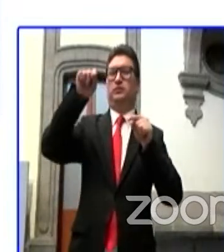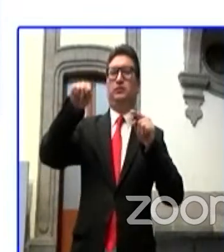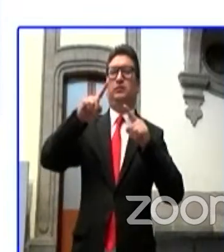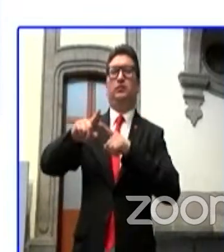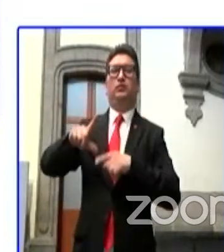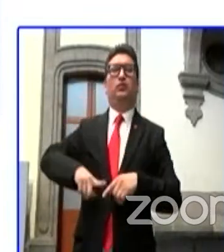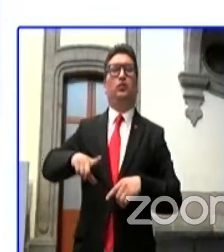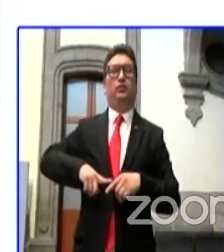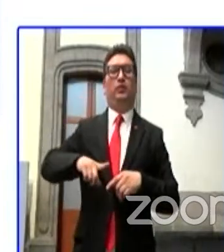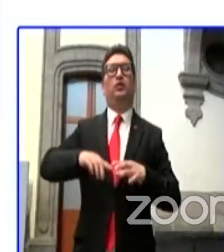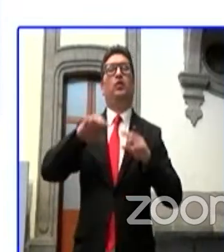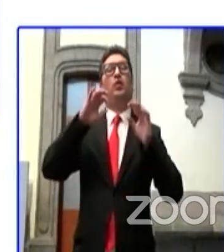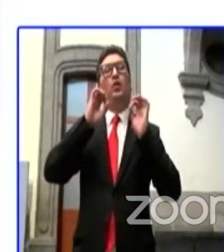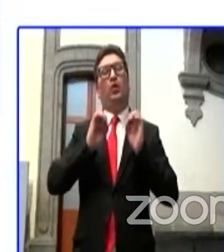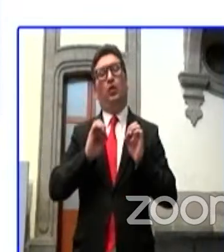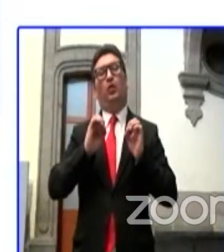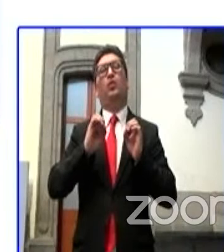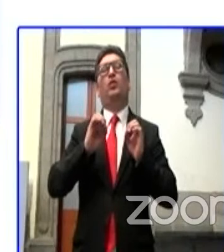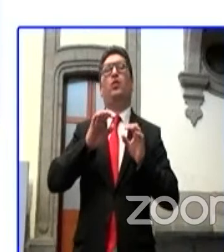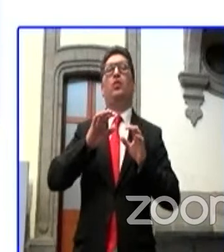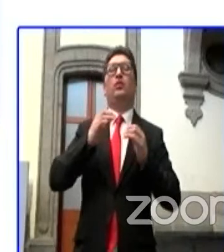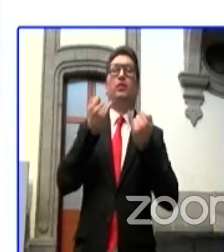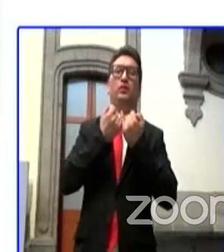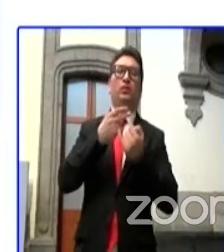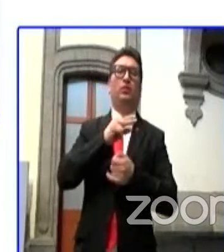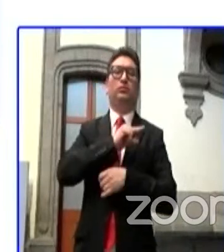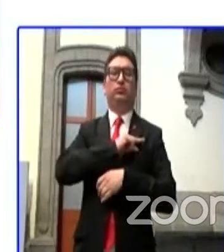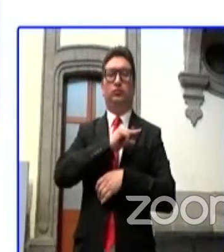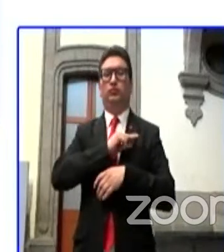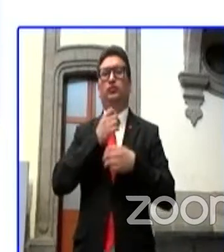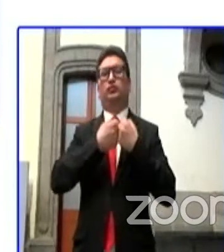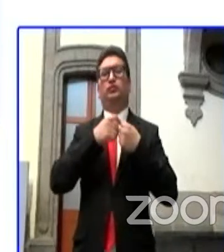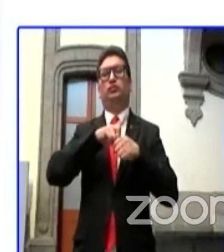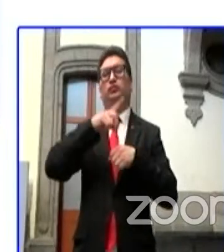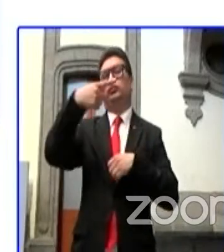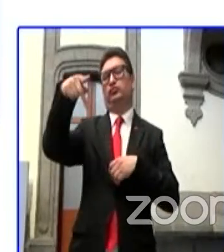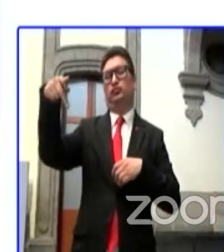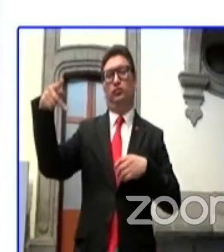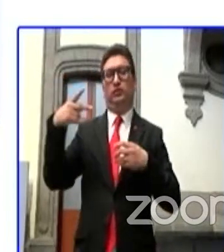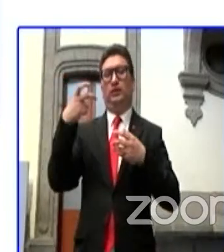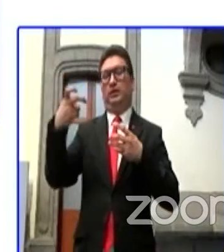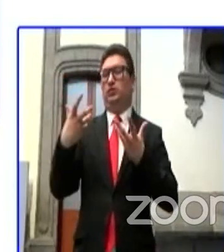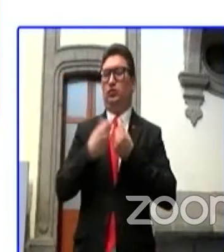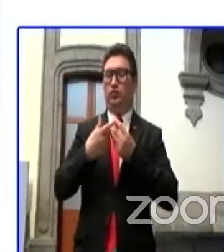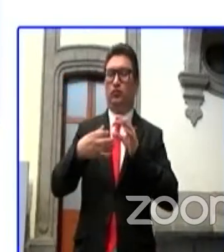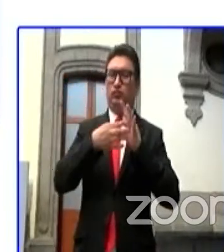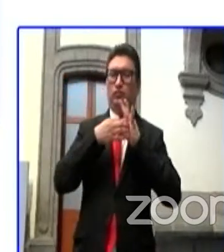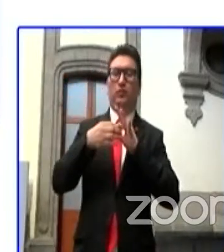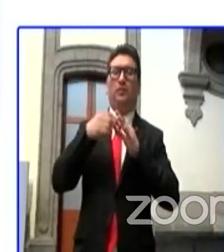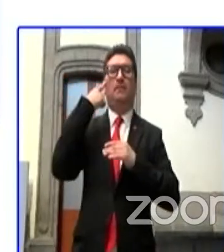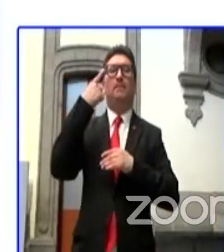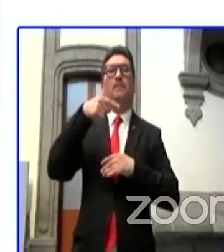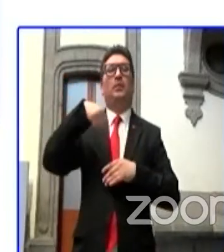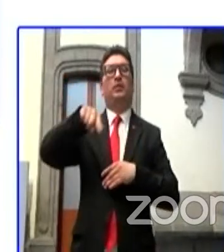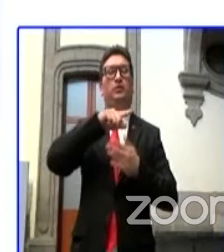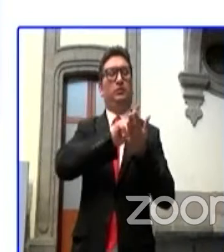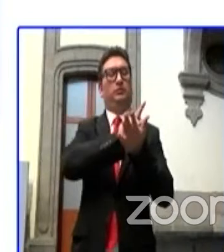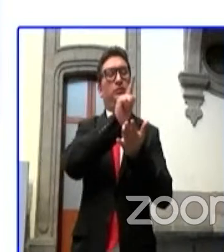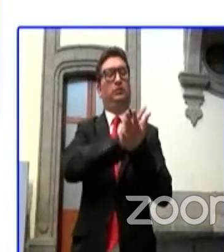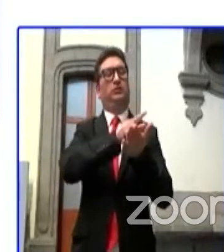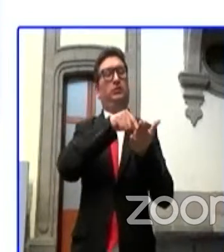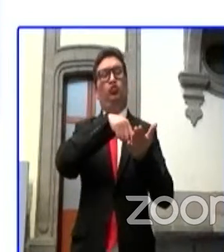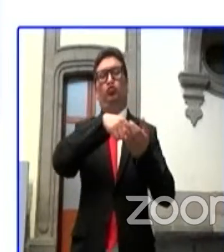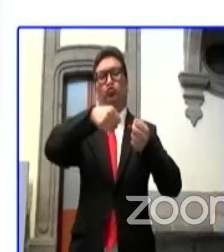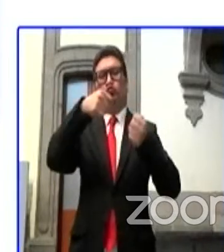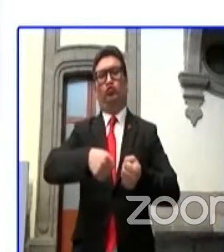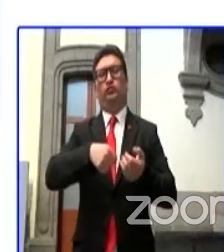gobierno o de instituciones públicas de la sociedad para darle fortaleza a nuestra ley. Pero